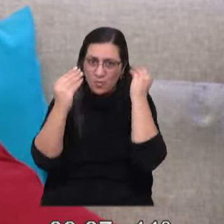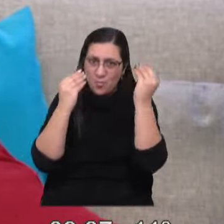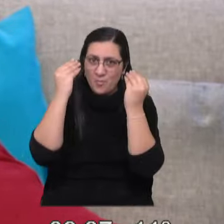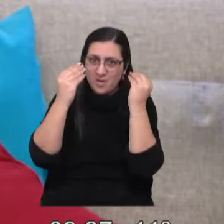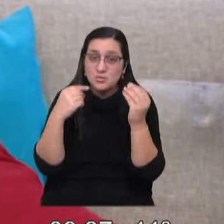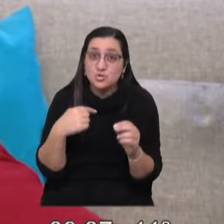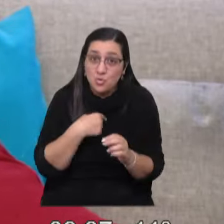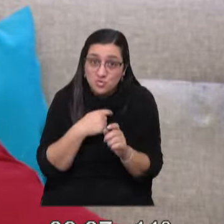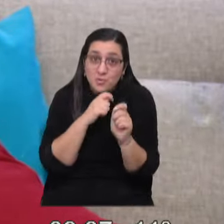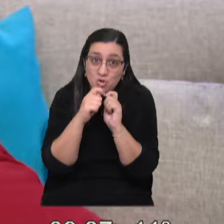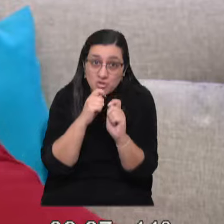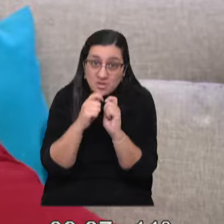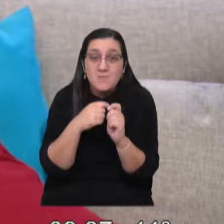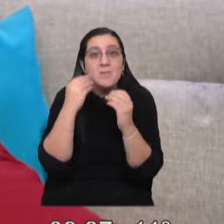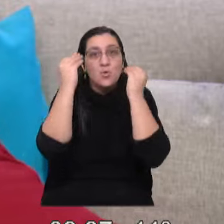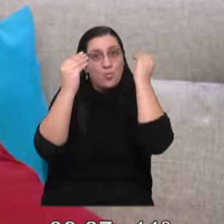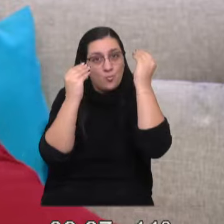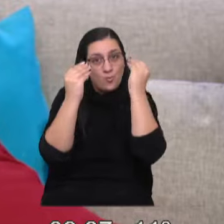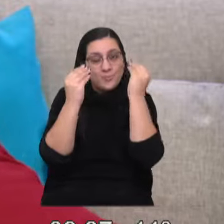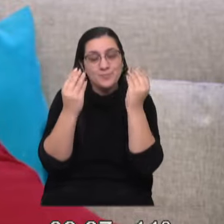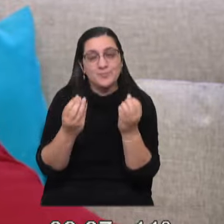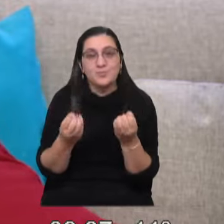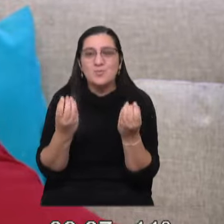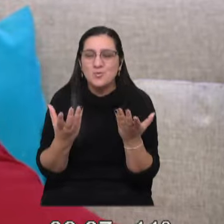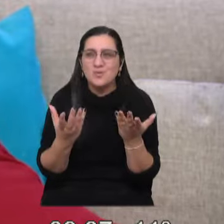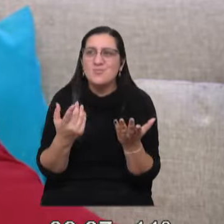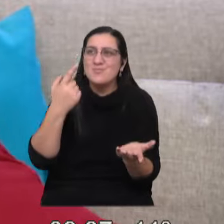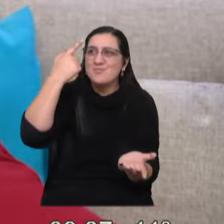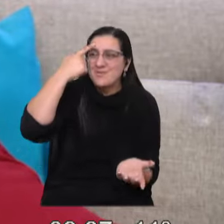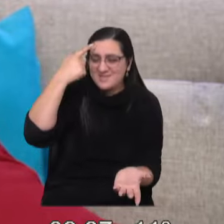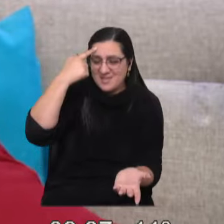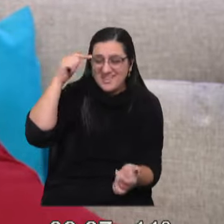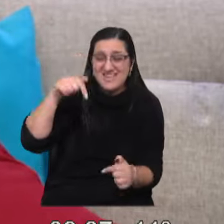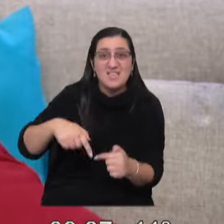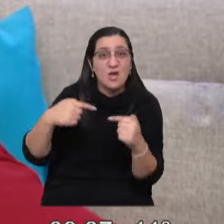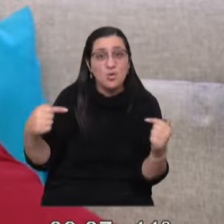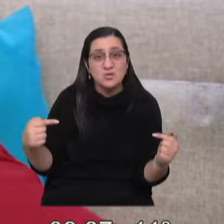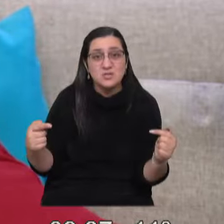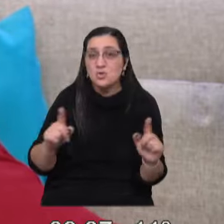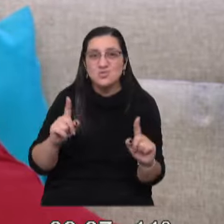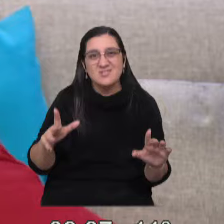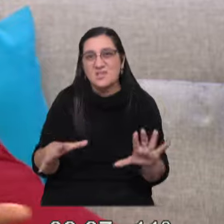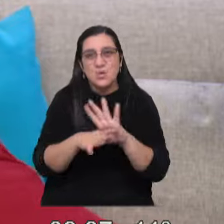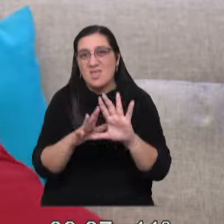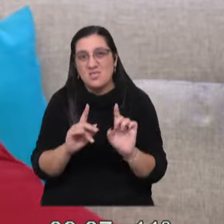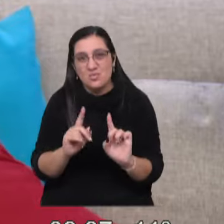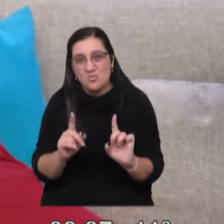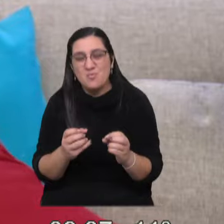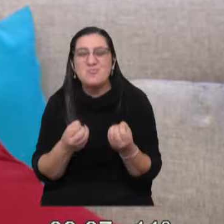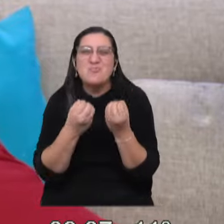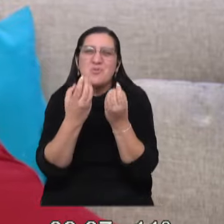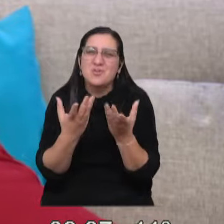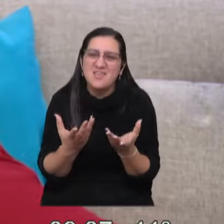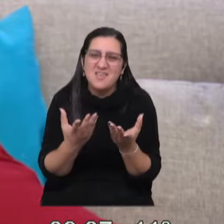como periodista porque uno tiende a pensar que estas cosas no son casuales Por qué